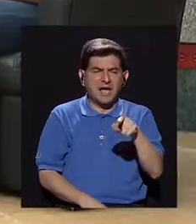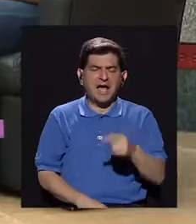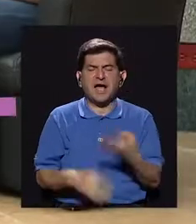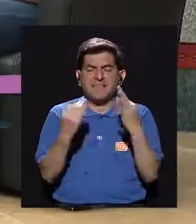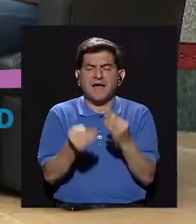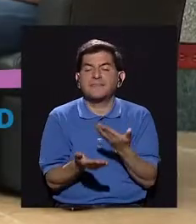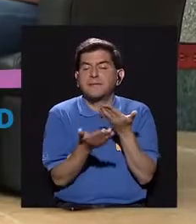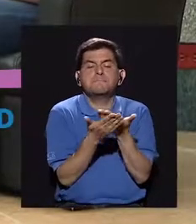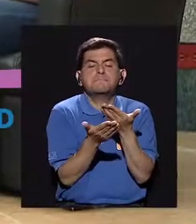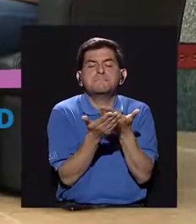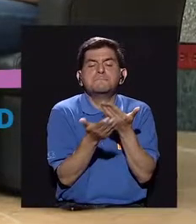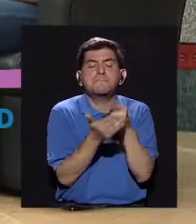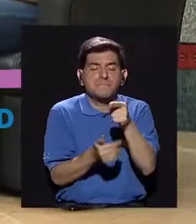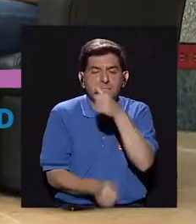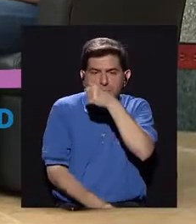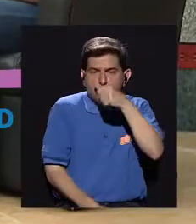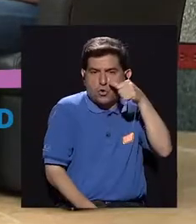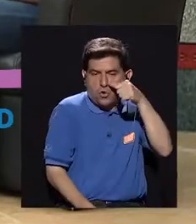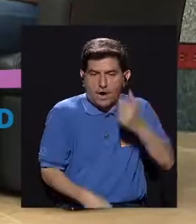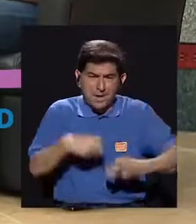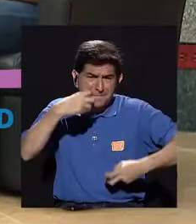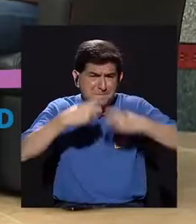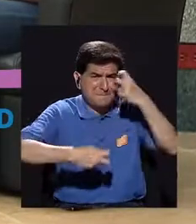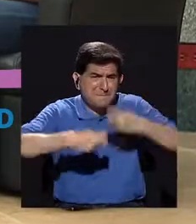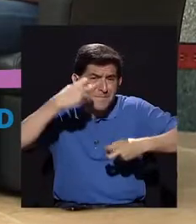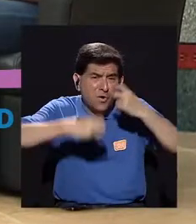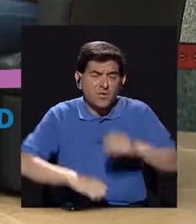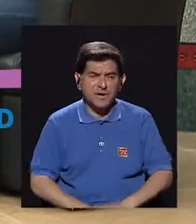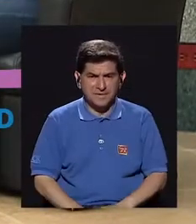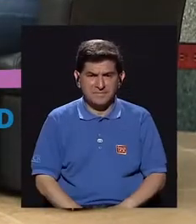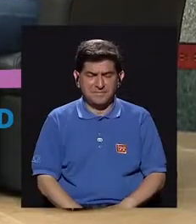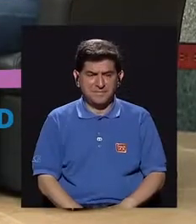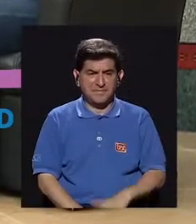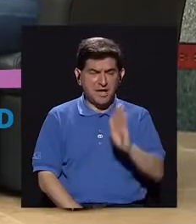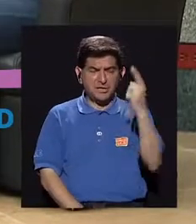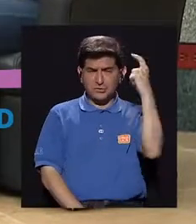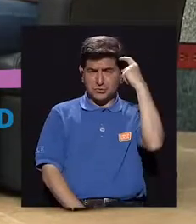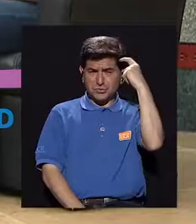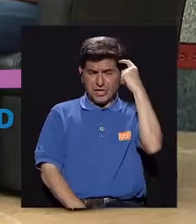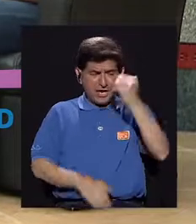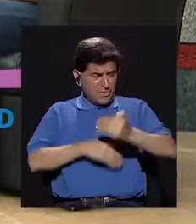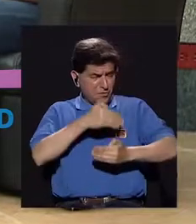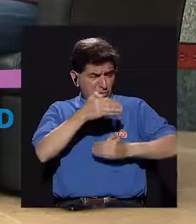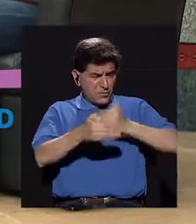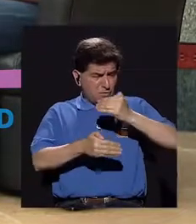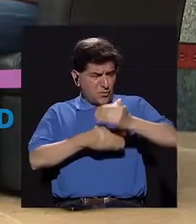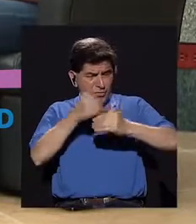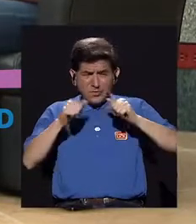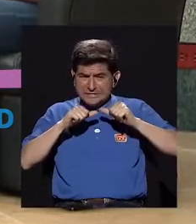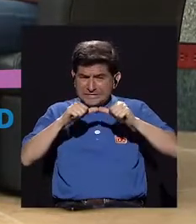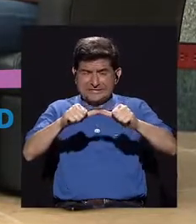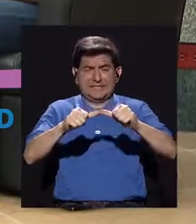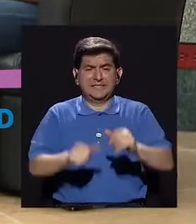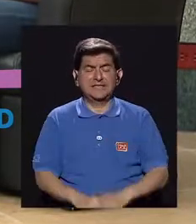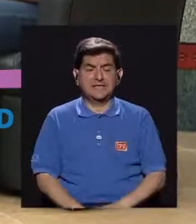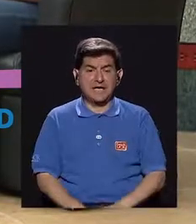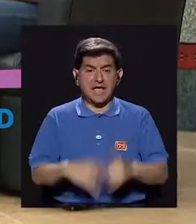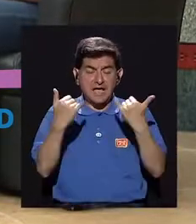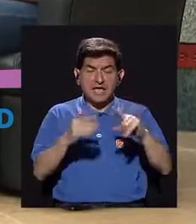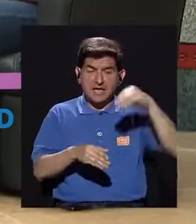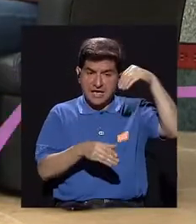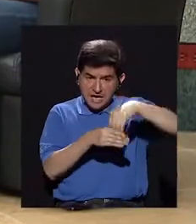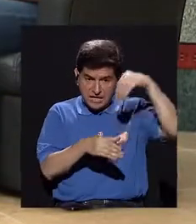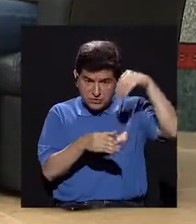a experimentar, ¿verdad?, con esas drogas. El problema es que todavía su cerebro está en formación y empezamos a